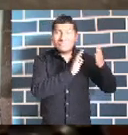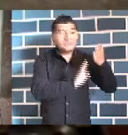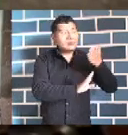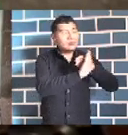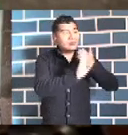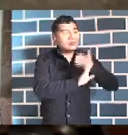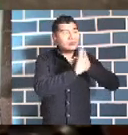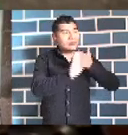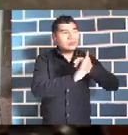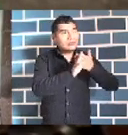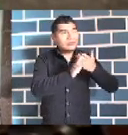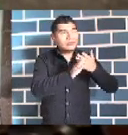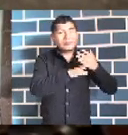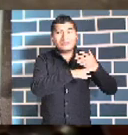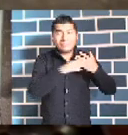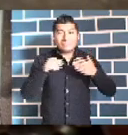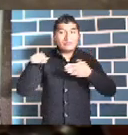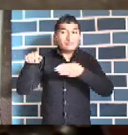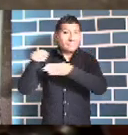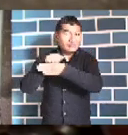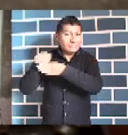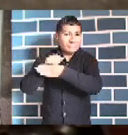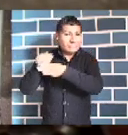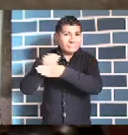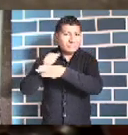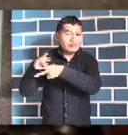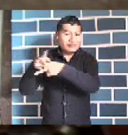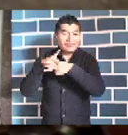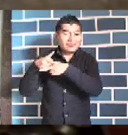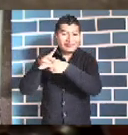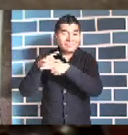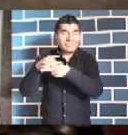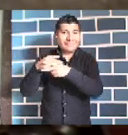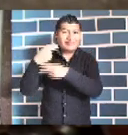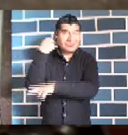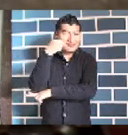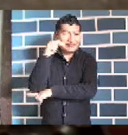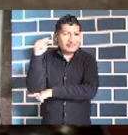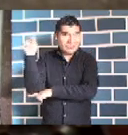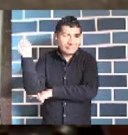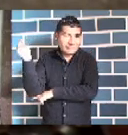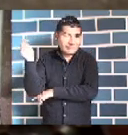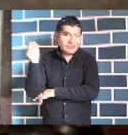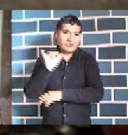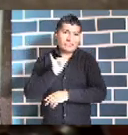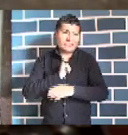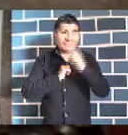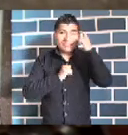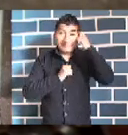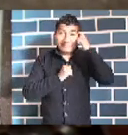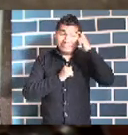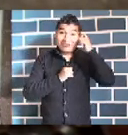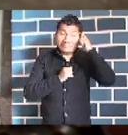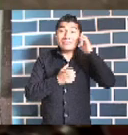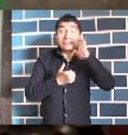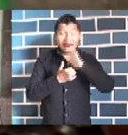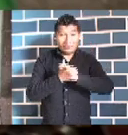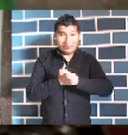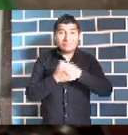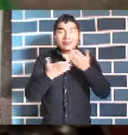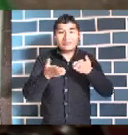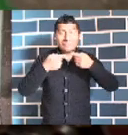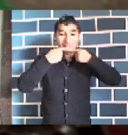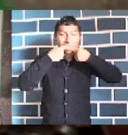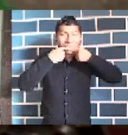y la praxis del cuidado de la creación y creo que hay que decirlo con